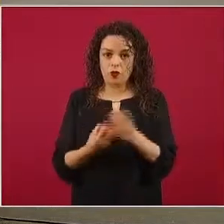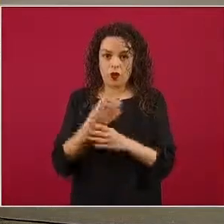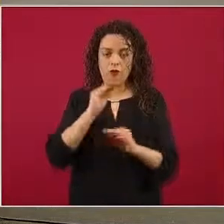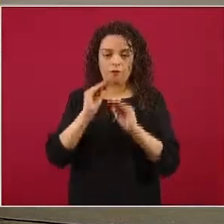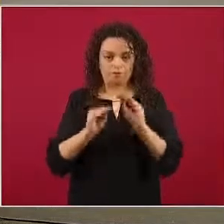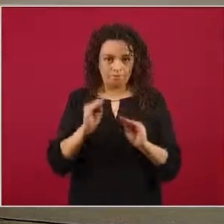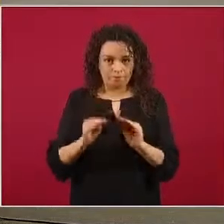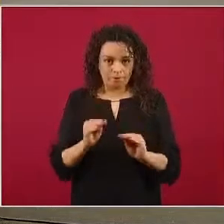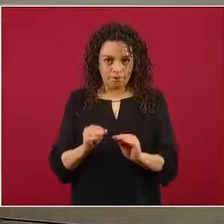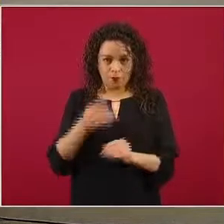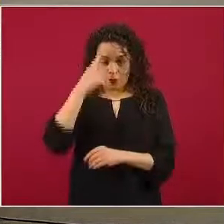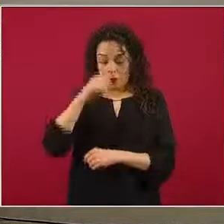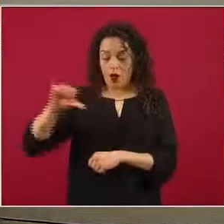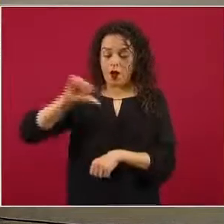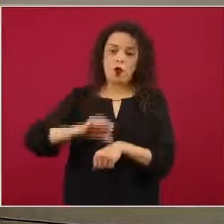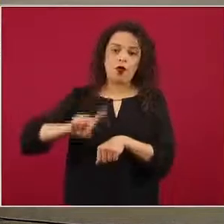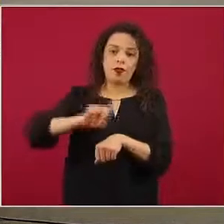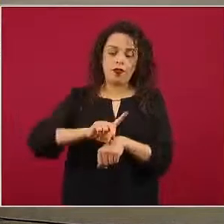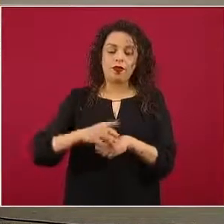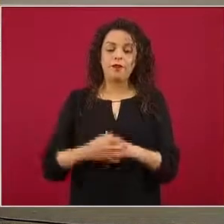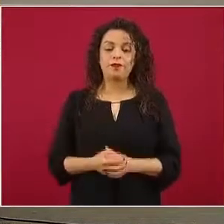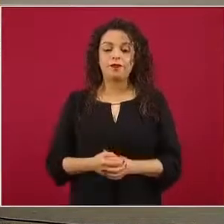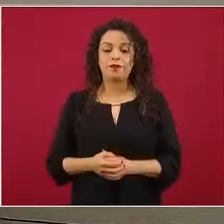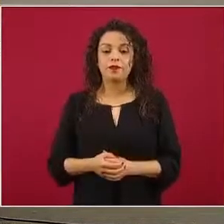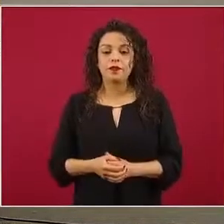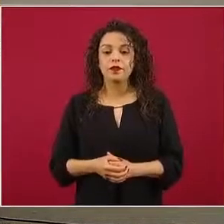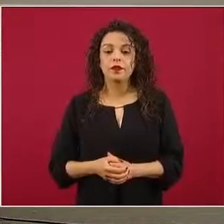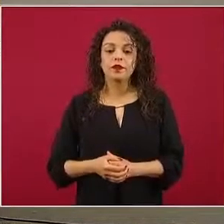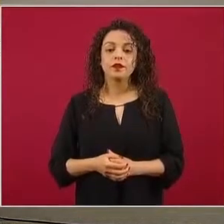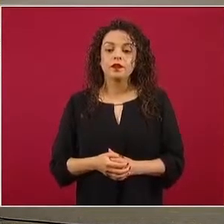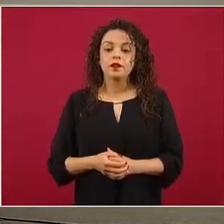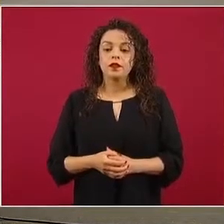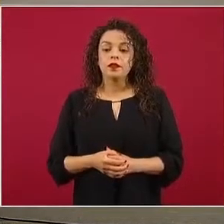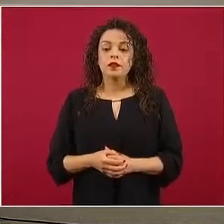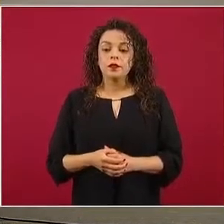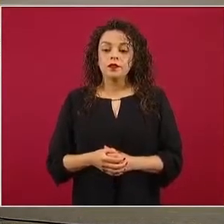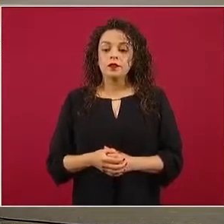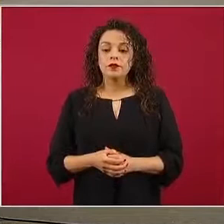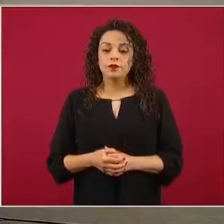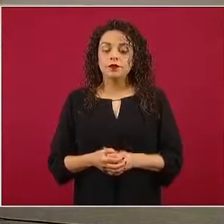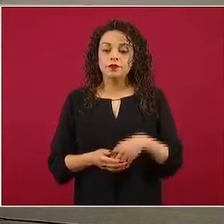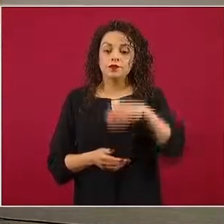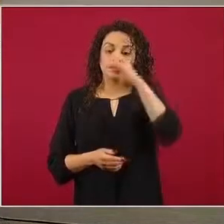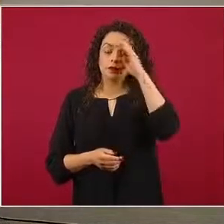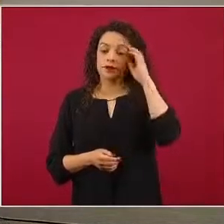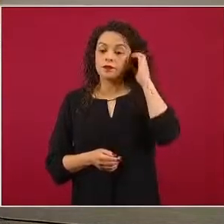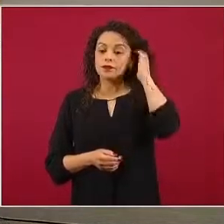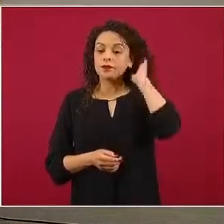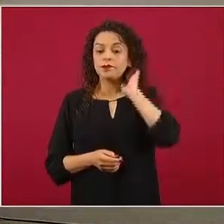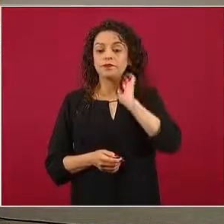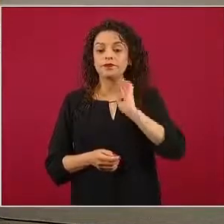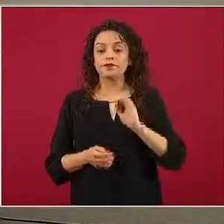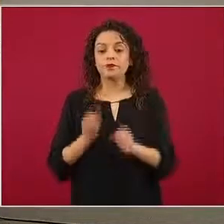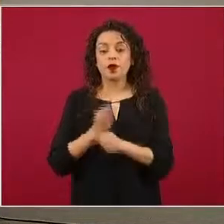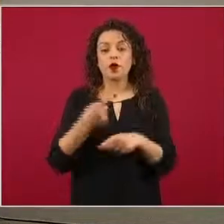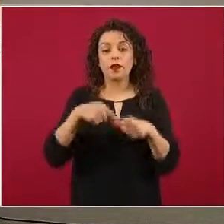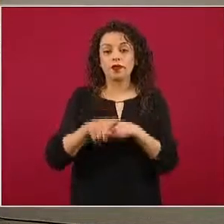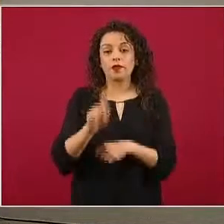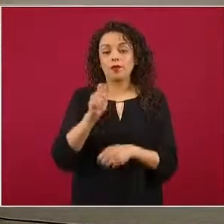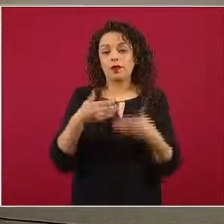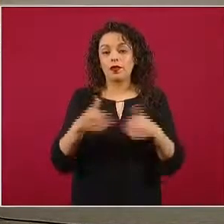para esta noche. Y pasaríamos a poder tomar y responder algunas preguntas de los medios